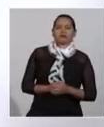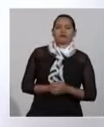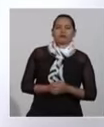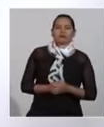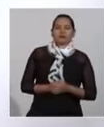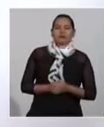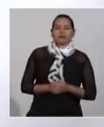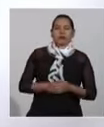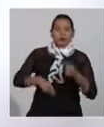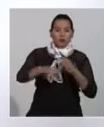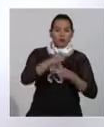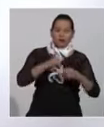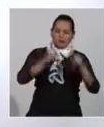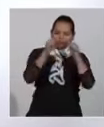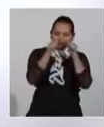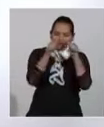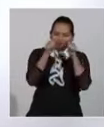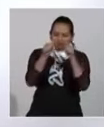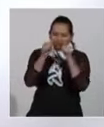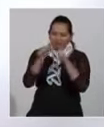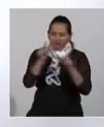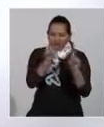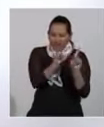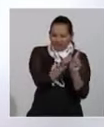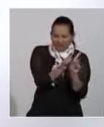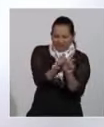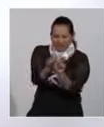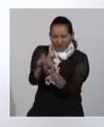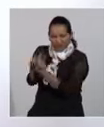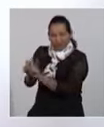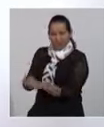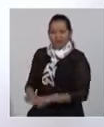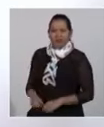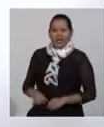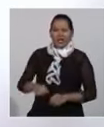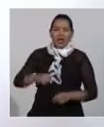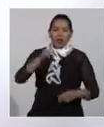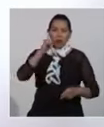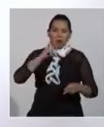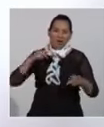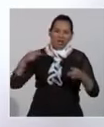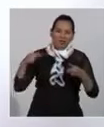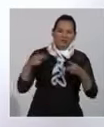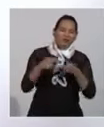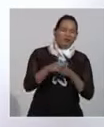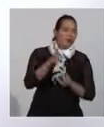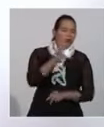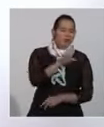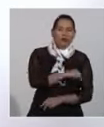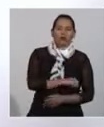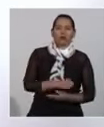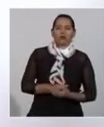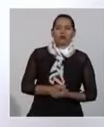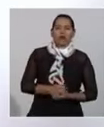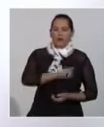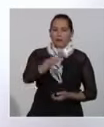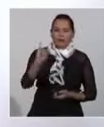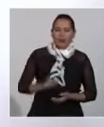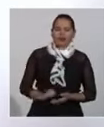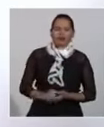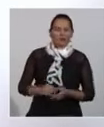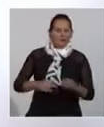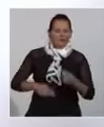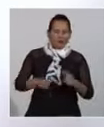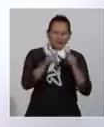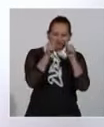estar muy atentos de su protección. Ningún feminicidio más, ya lo dije. Vamos a estar muy